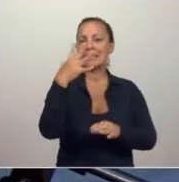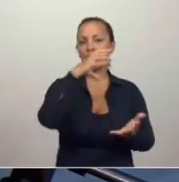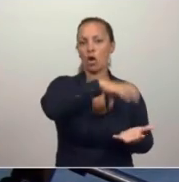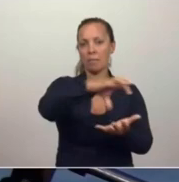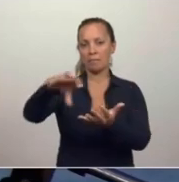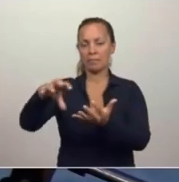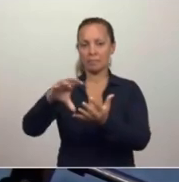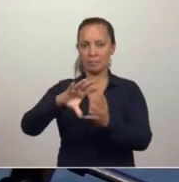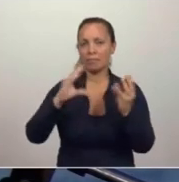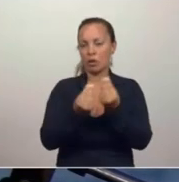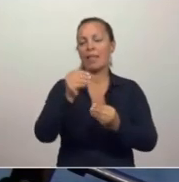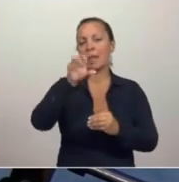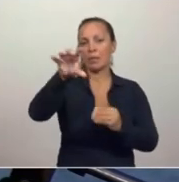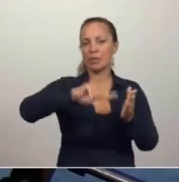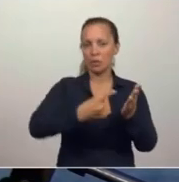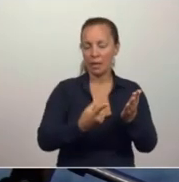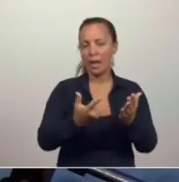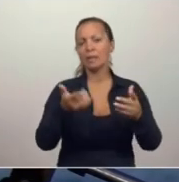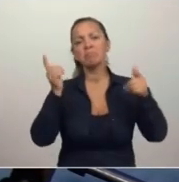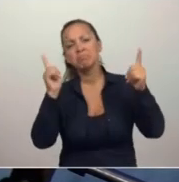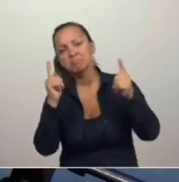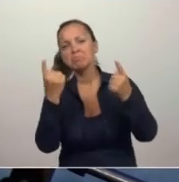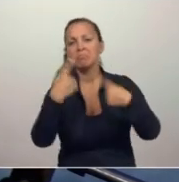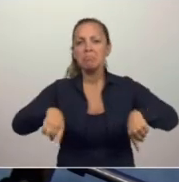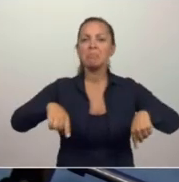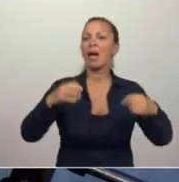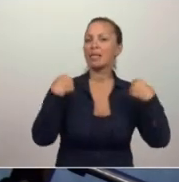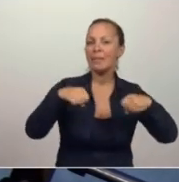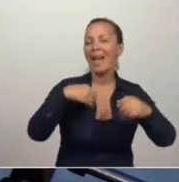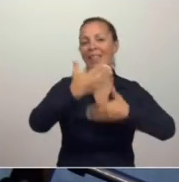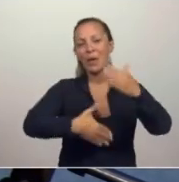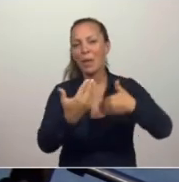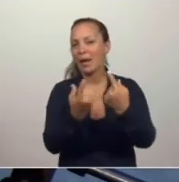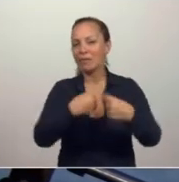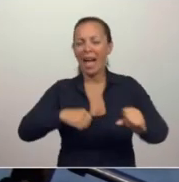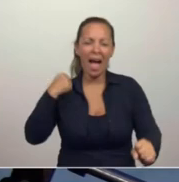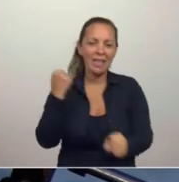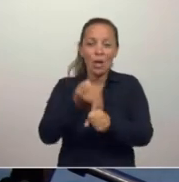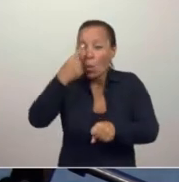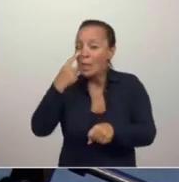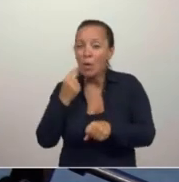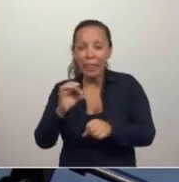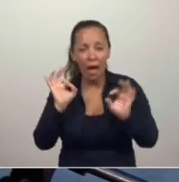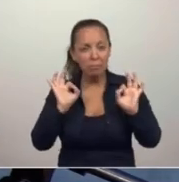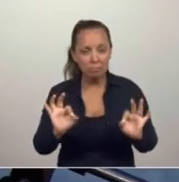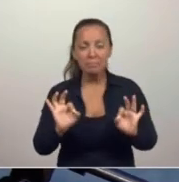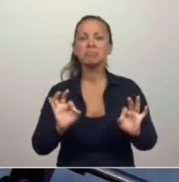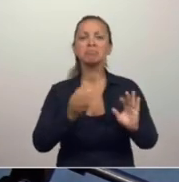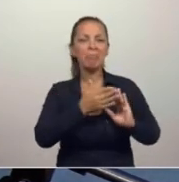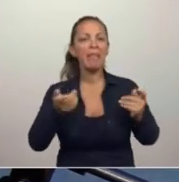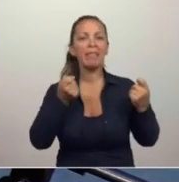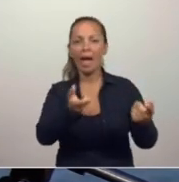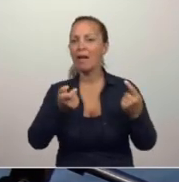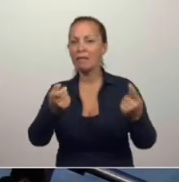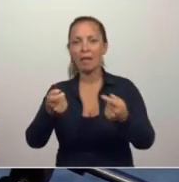de la provincia de Buenos Aires espectáculos entretenimientos juegos hasta el último día de la temporada después obviamente